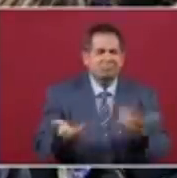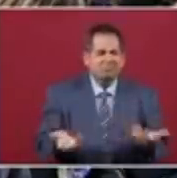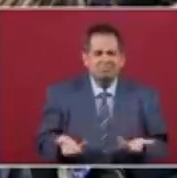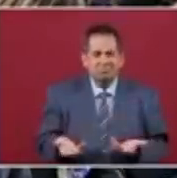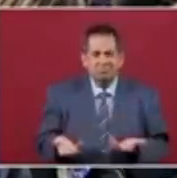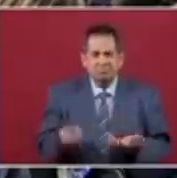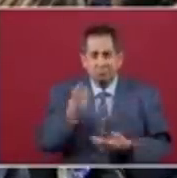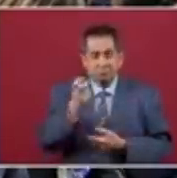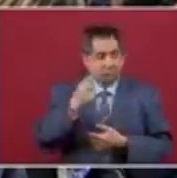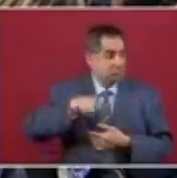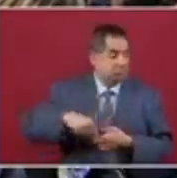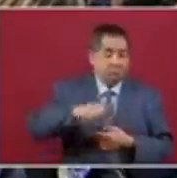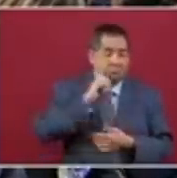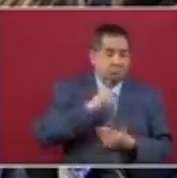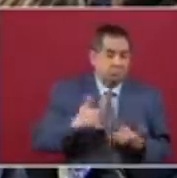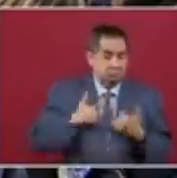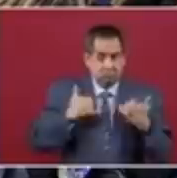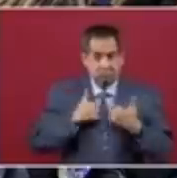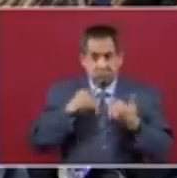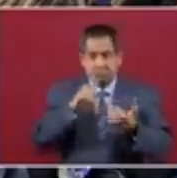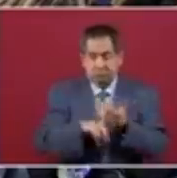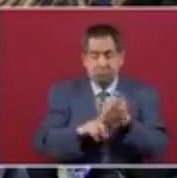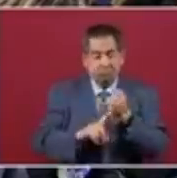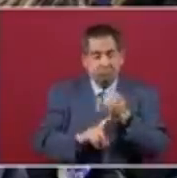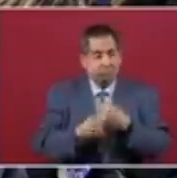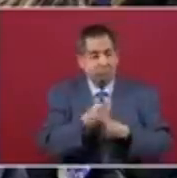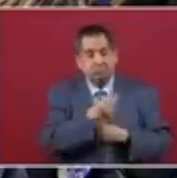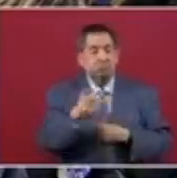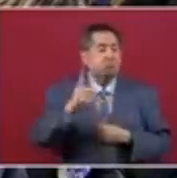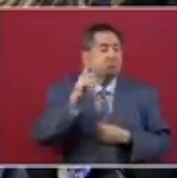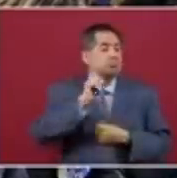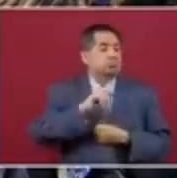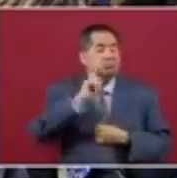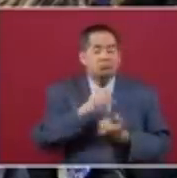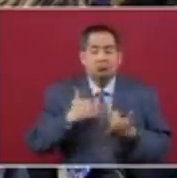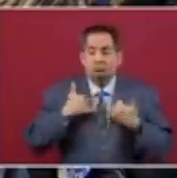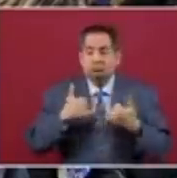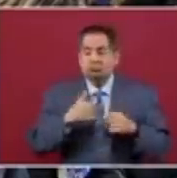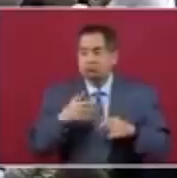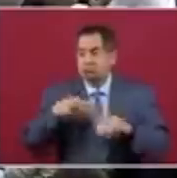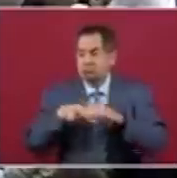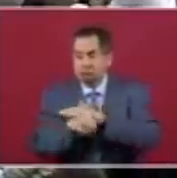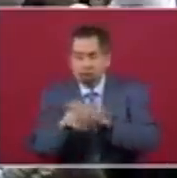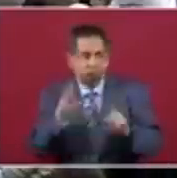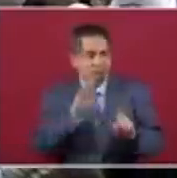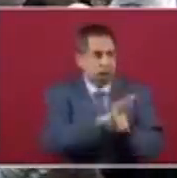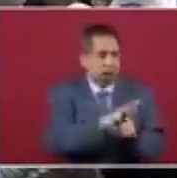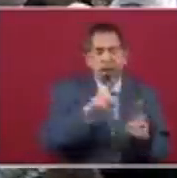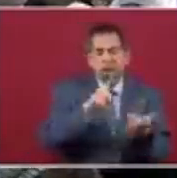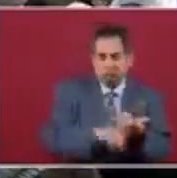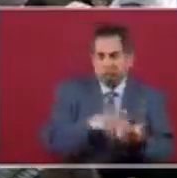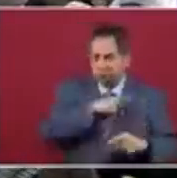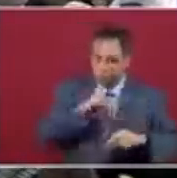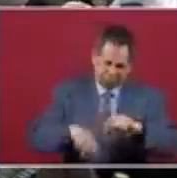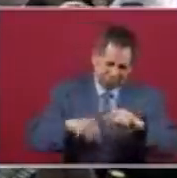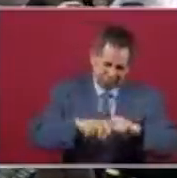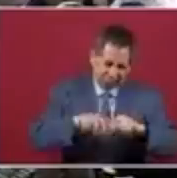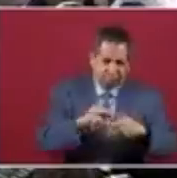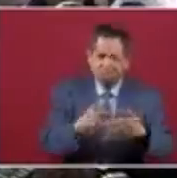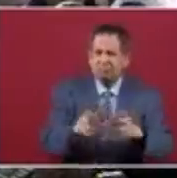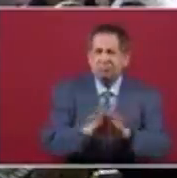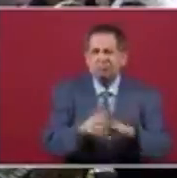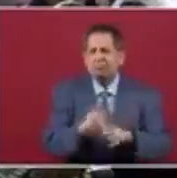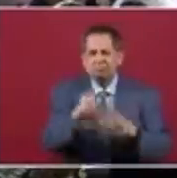eso se exponen las jóvenes, ha habido problemas de jóvenes atacadas en el metro. Es necesaria una limpia, ¿qué le podría decir a la jefa de gobierno?